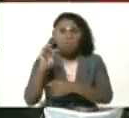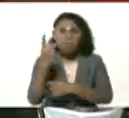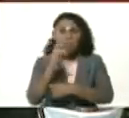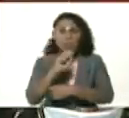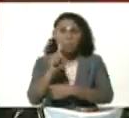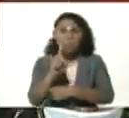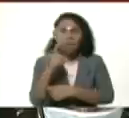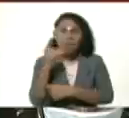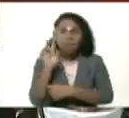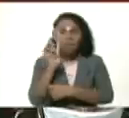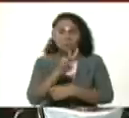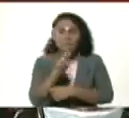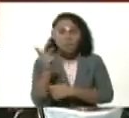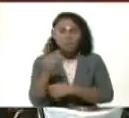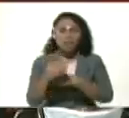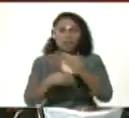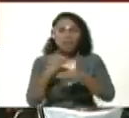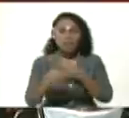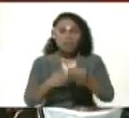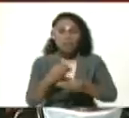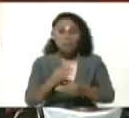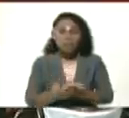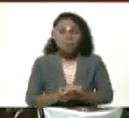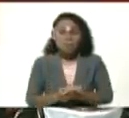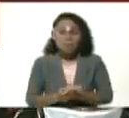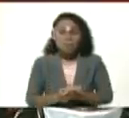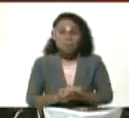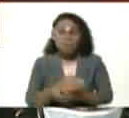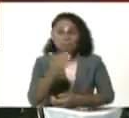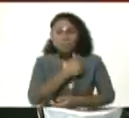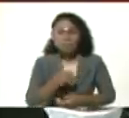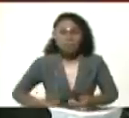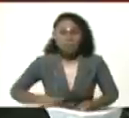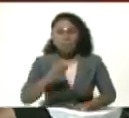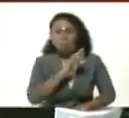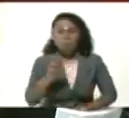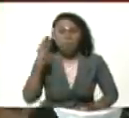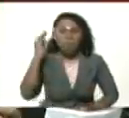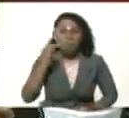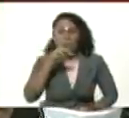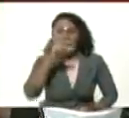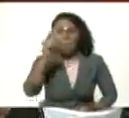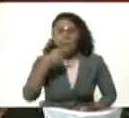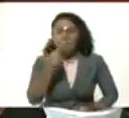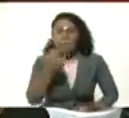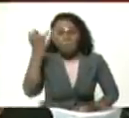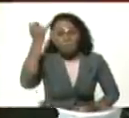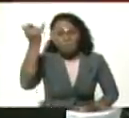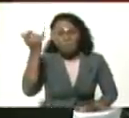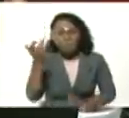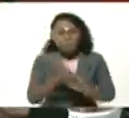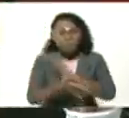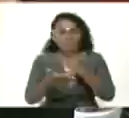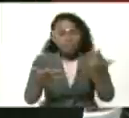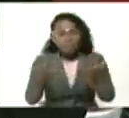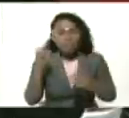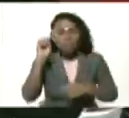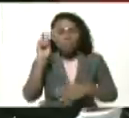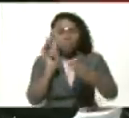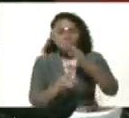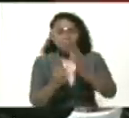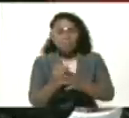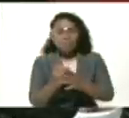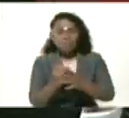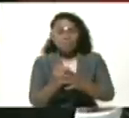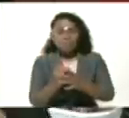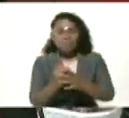pregunta tiene que ver con el hecho de que recientemente el presidente de la República, Nicolás Maduro, asomó la idea de que desde el Palacio de